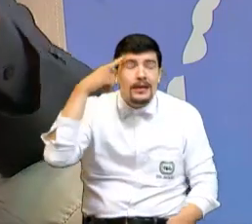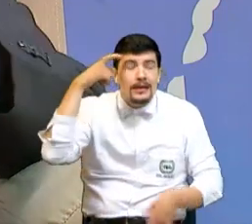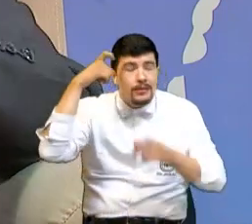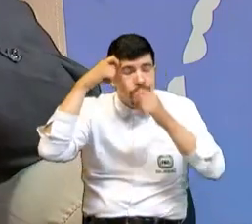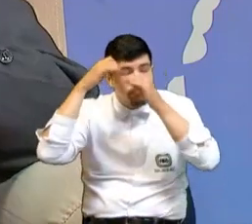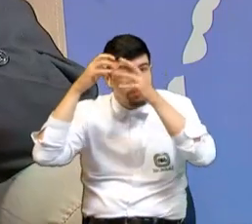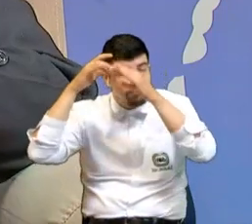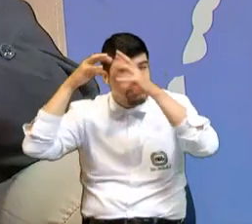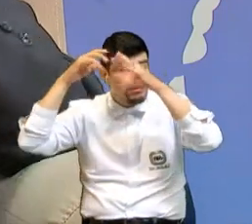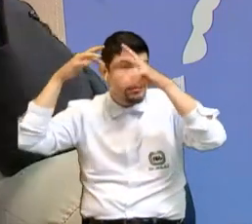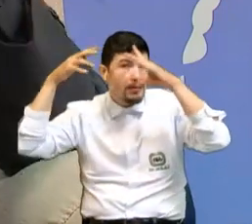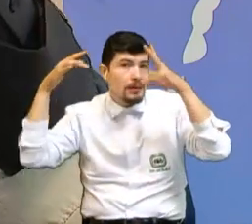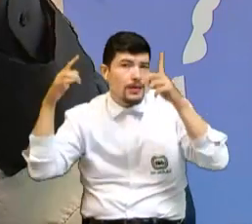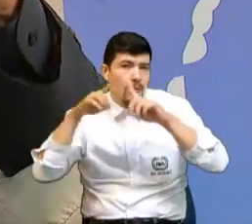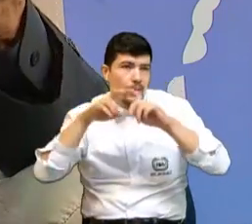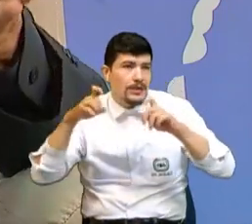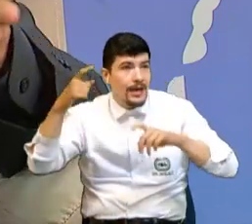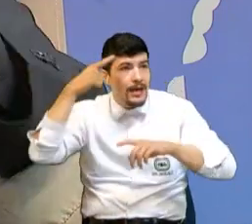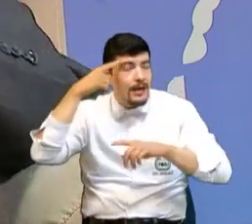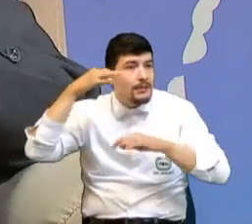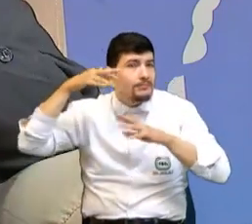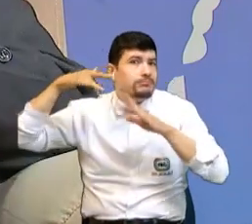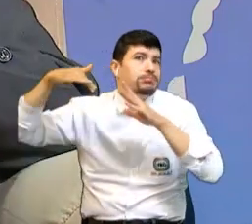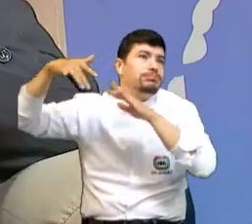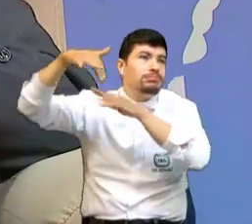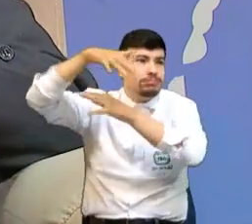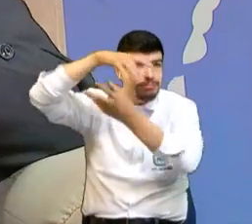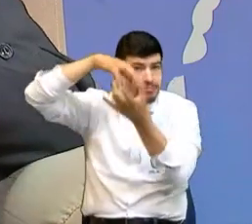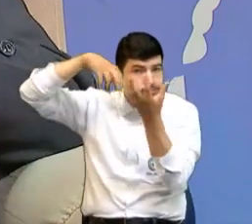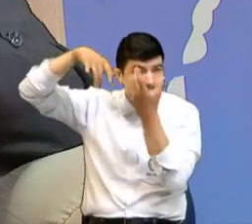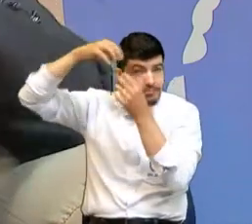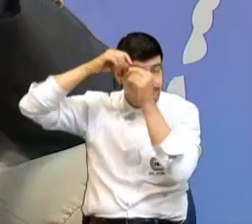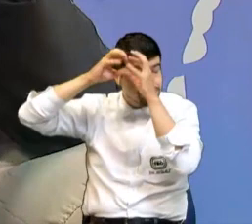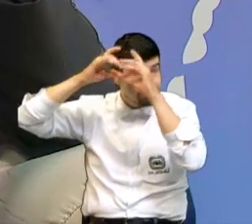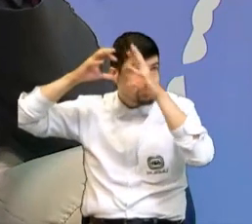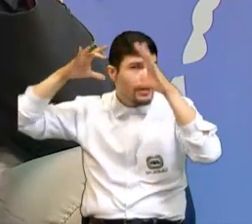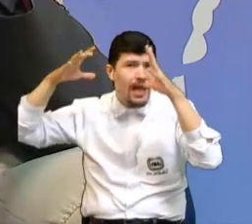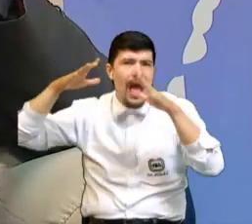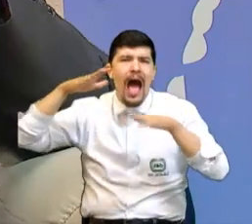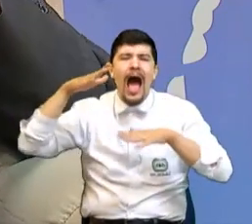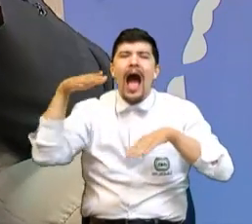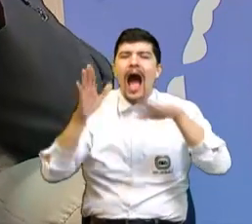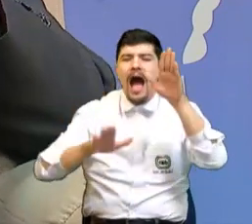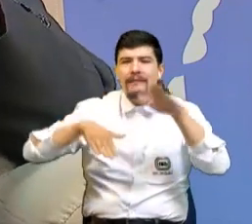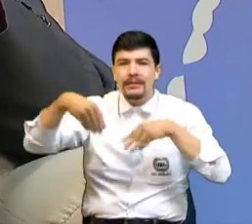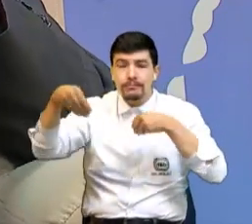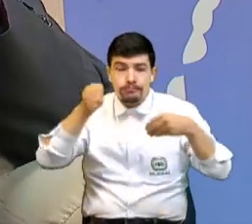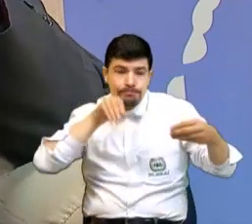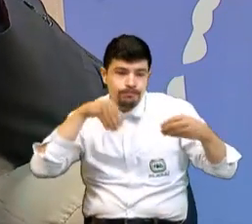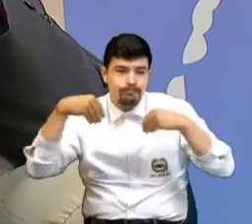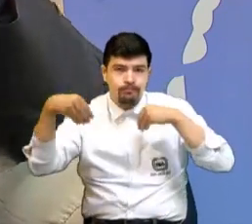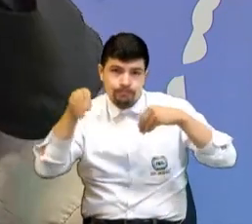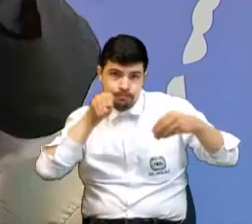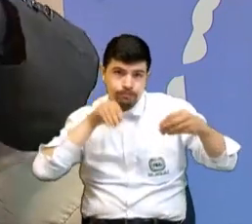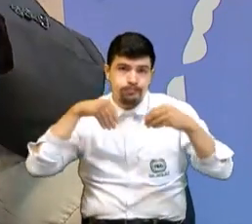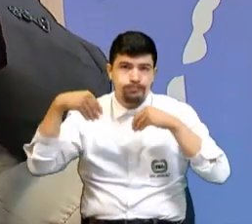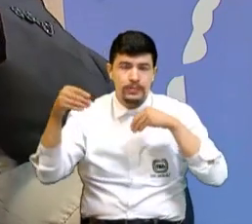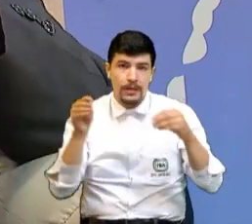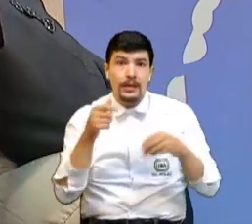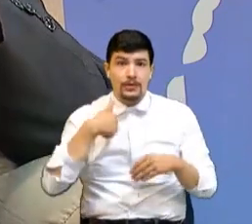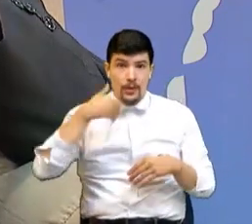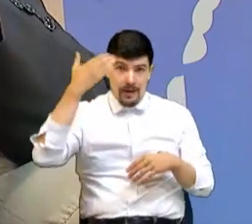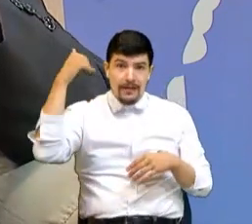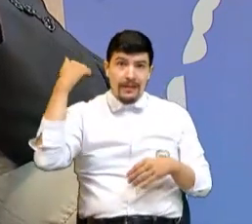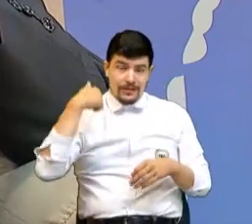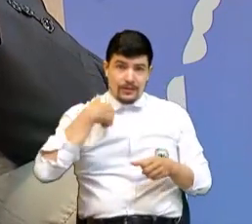a veces, ¿sí? A imaginarse a veces. A veces es maleable, puede existir. Yo fui